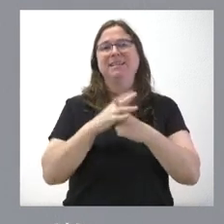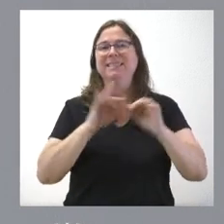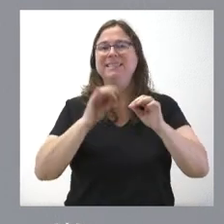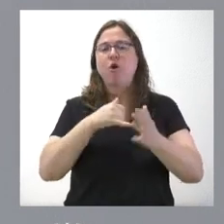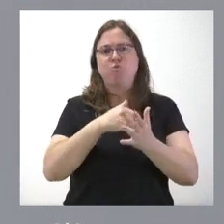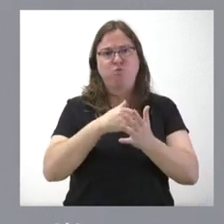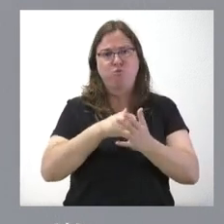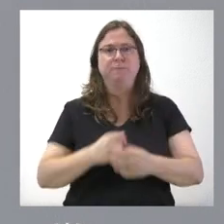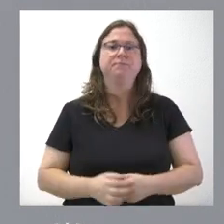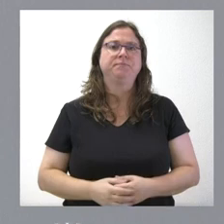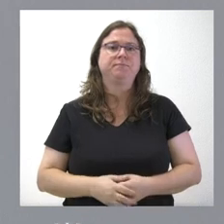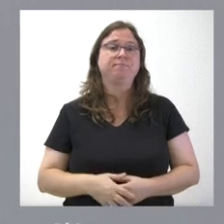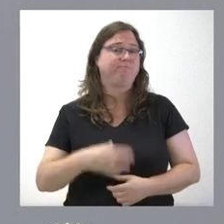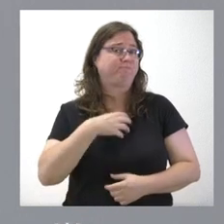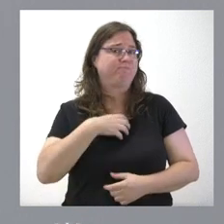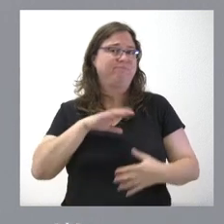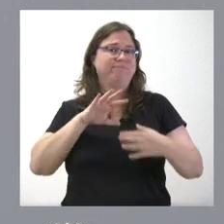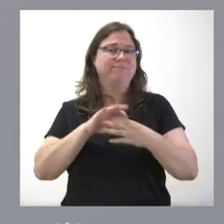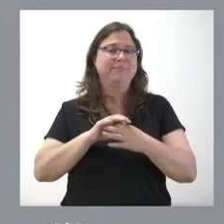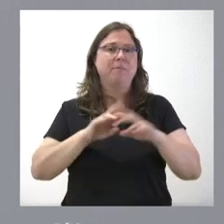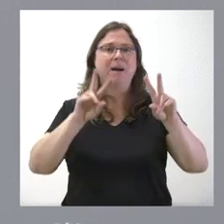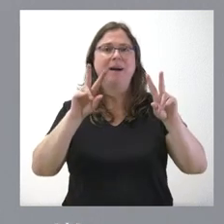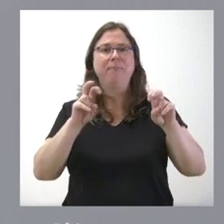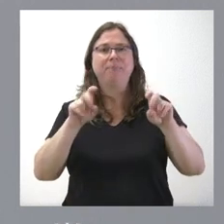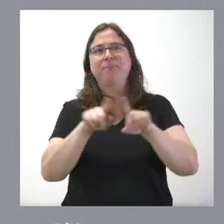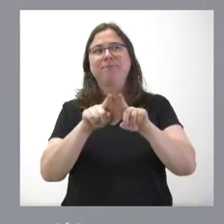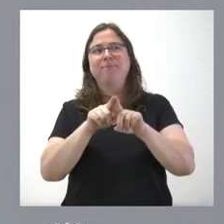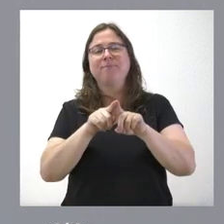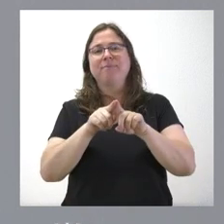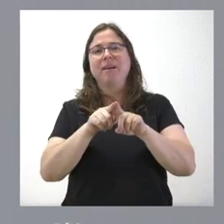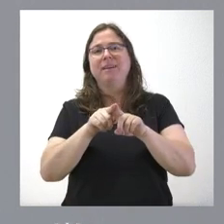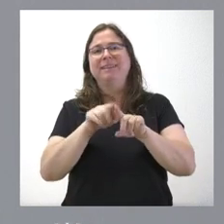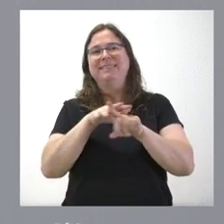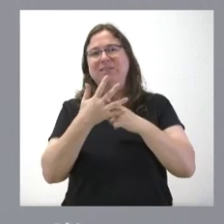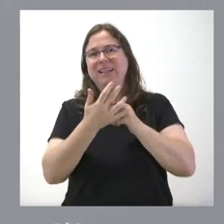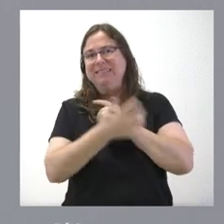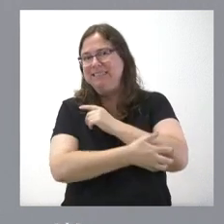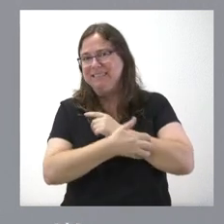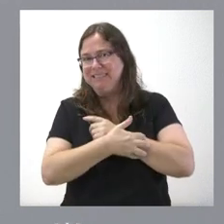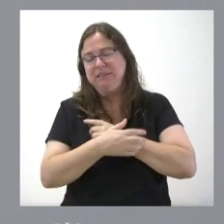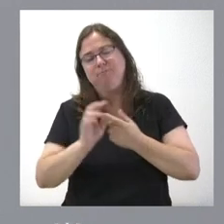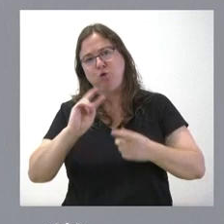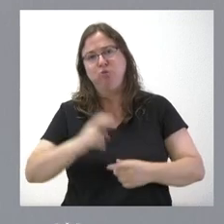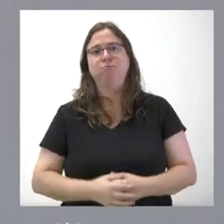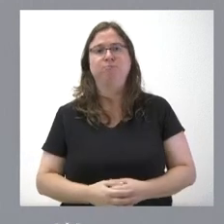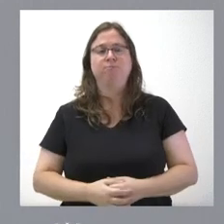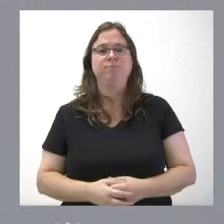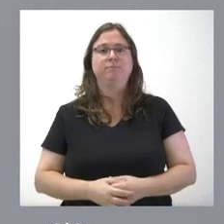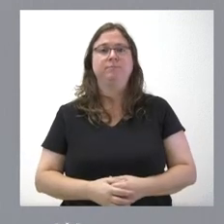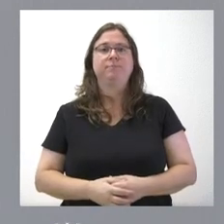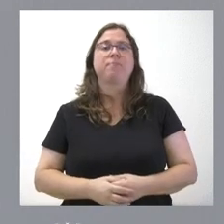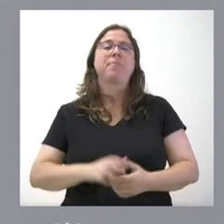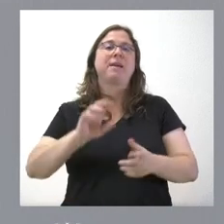vulnerabilidad que no siempre tiene que ver con los aspectos de escasez de recursos económicos como hemos señalado a radio televisión